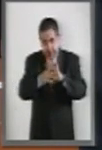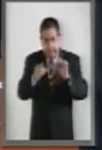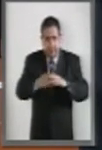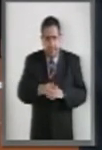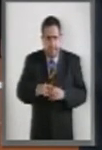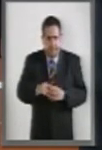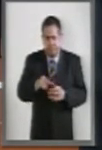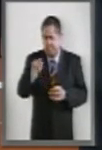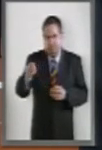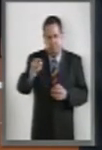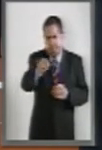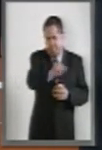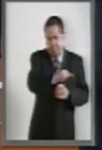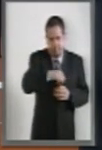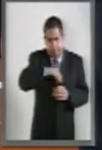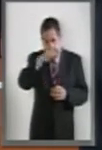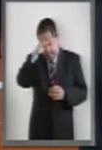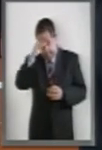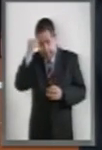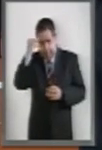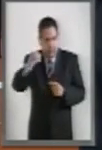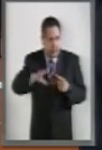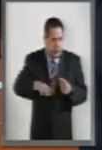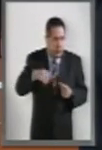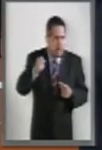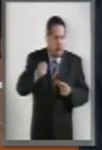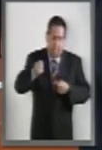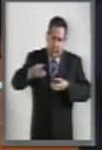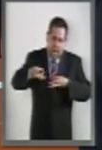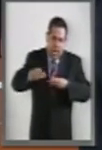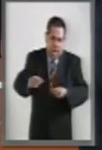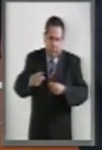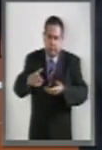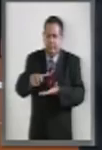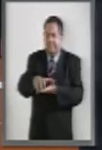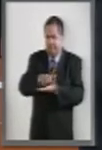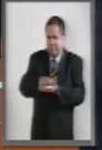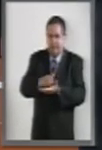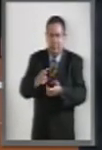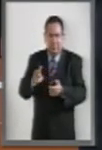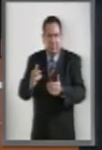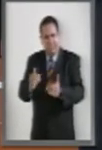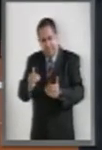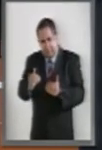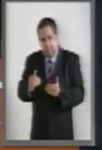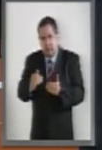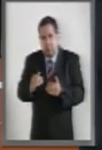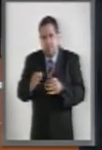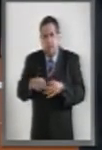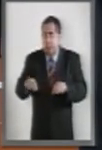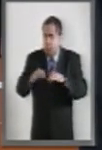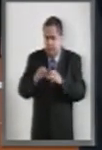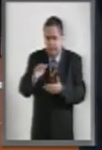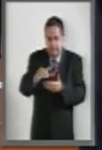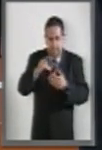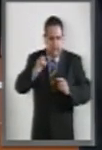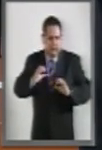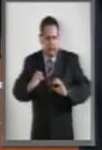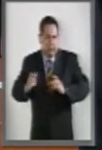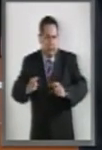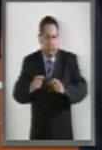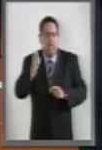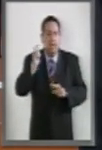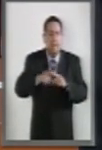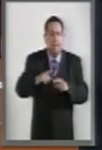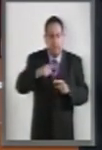casos en donde se plantean esfuerzos de gasto, ajustes de gastos importantes, media para sobrellevarlos, o